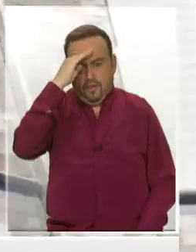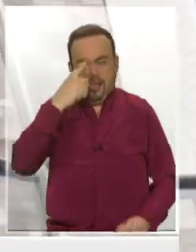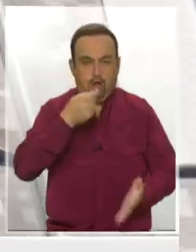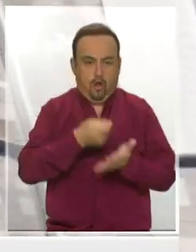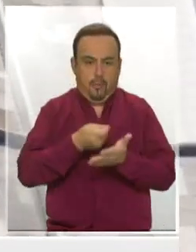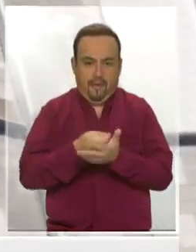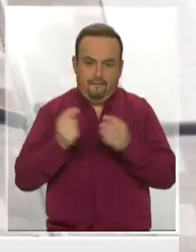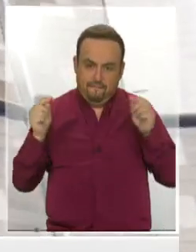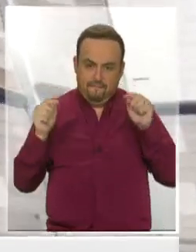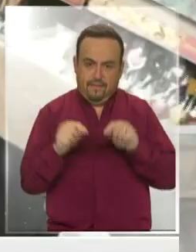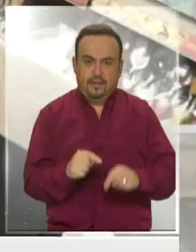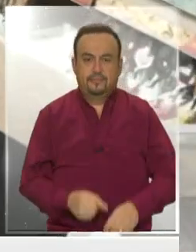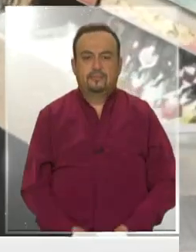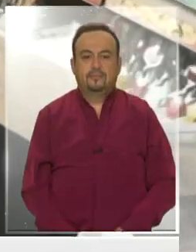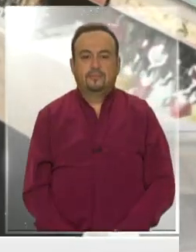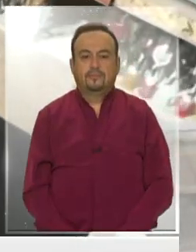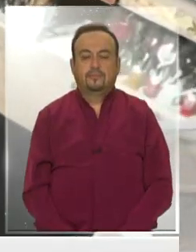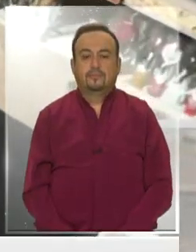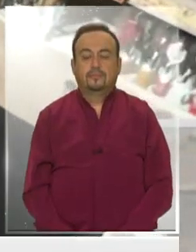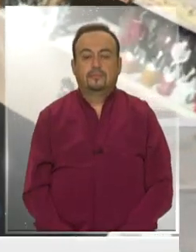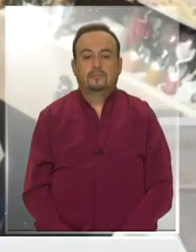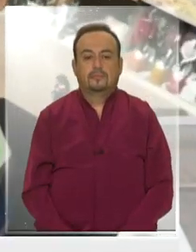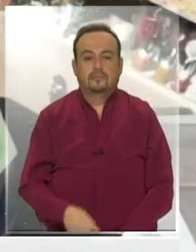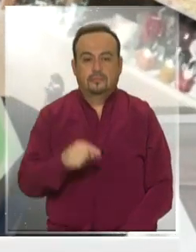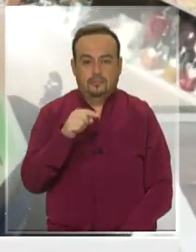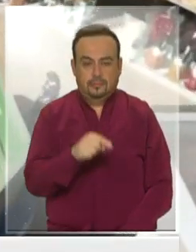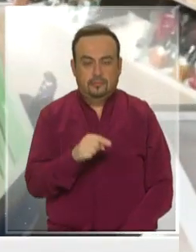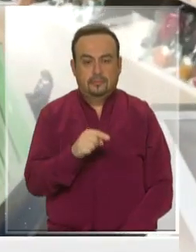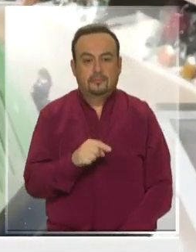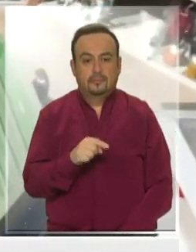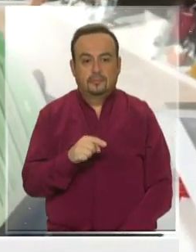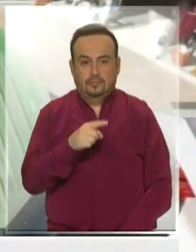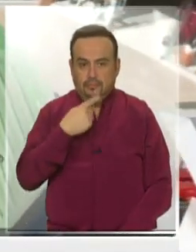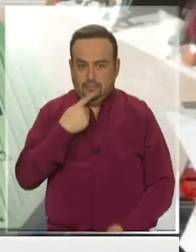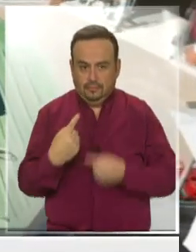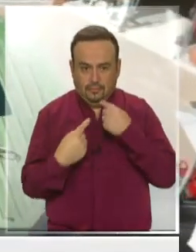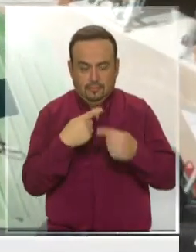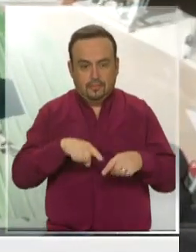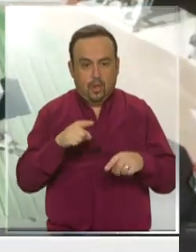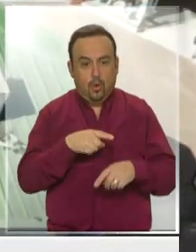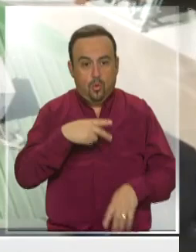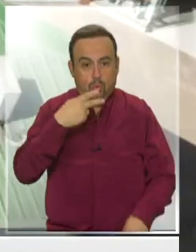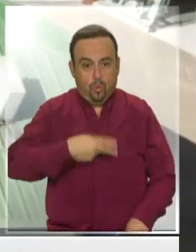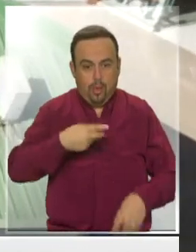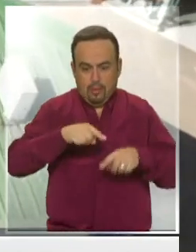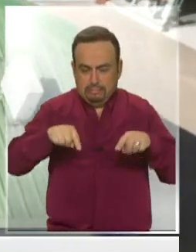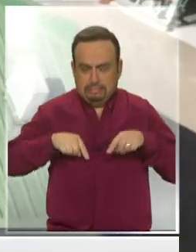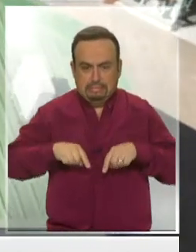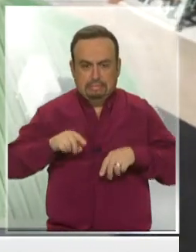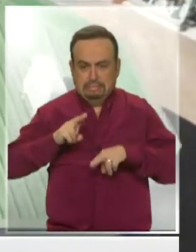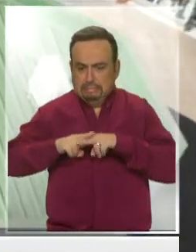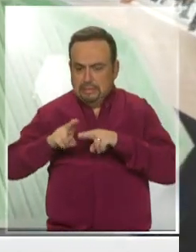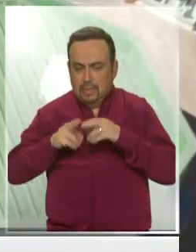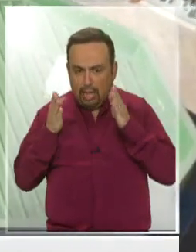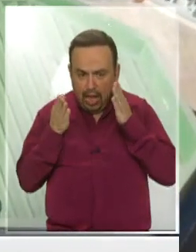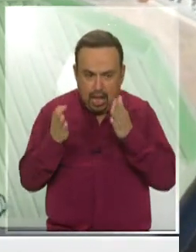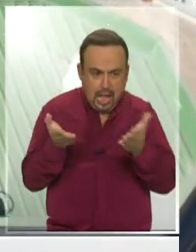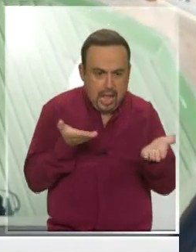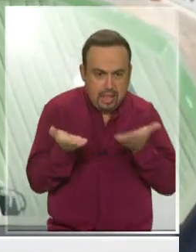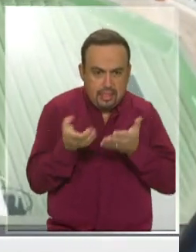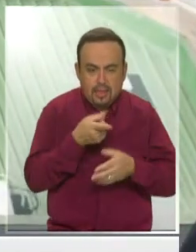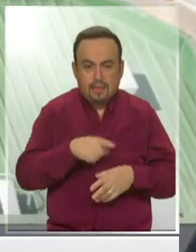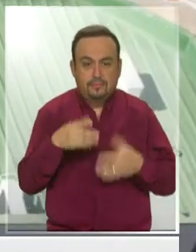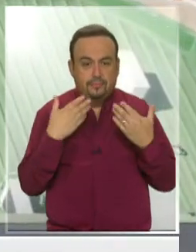comprar. Ahí estaban entonces los cuidados que también están teniendo los locatarios, por supuesto, para poder atender. El